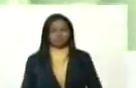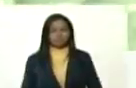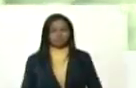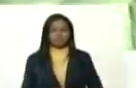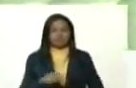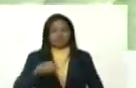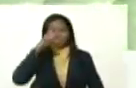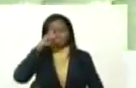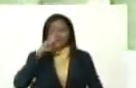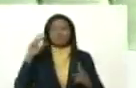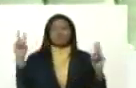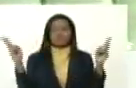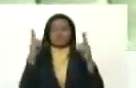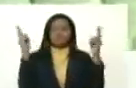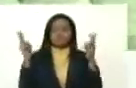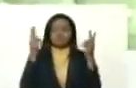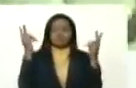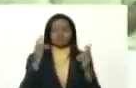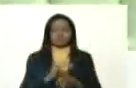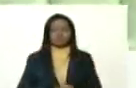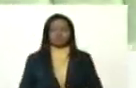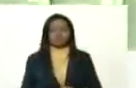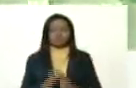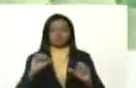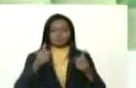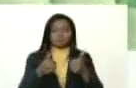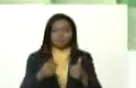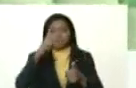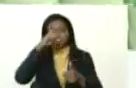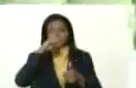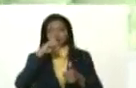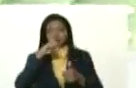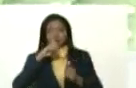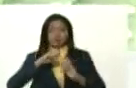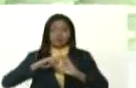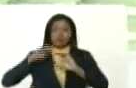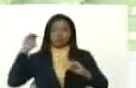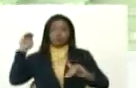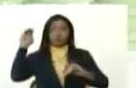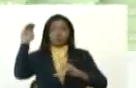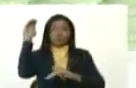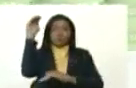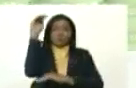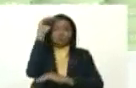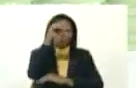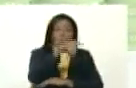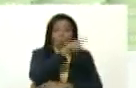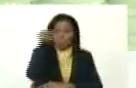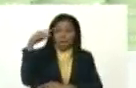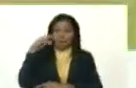Este año es de victoria. Empezó el año con un jonrón. ¿Ustedes lo vieron?